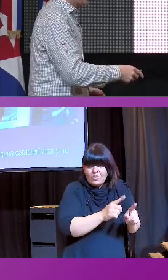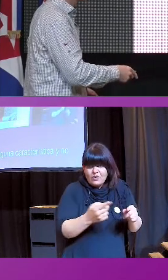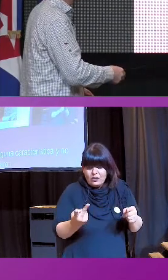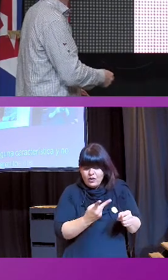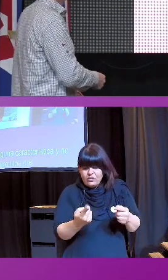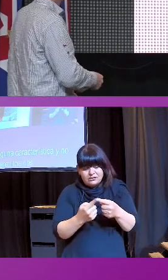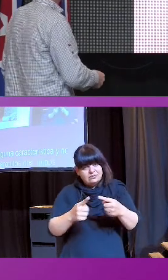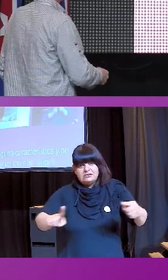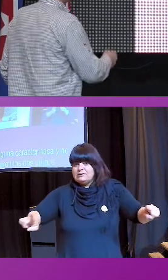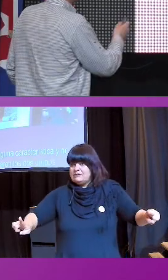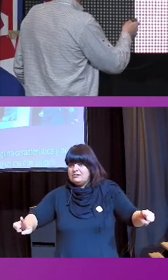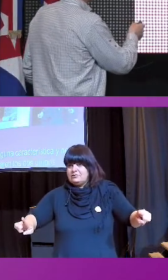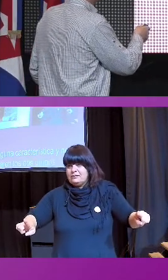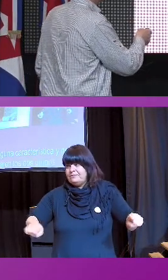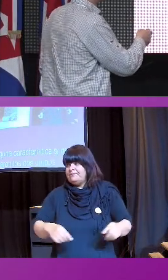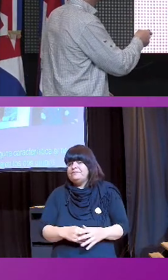dos grupos.